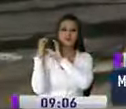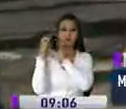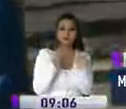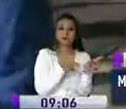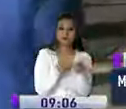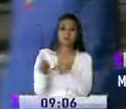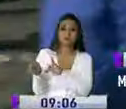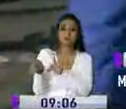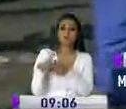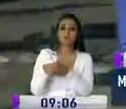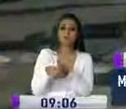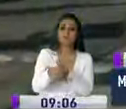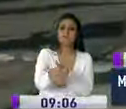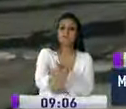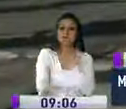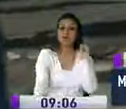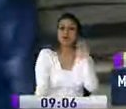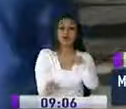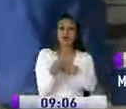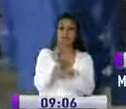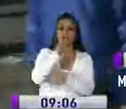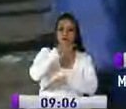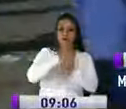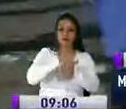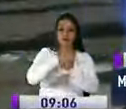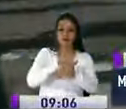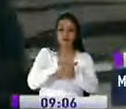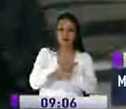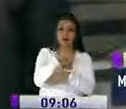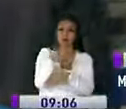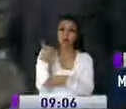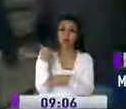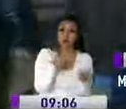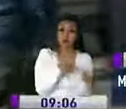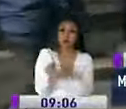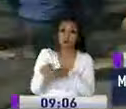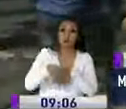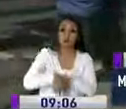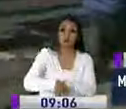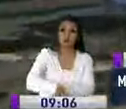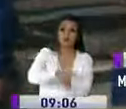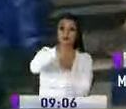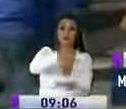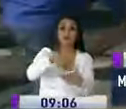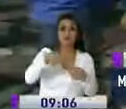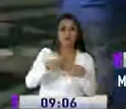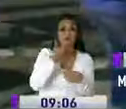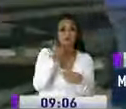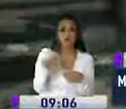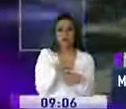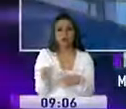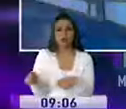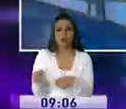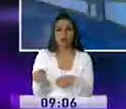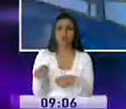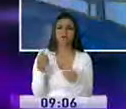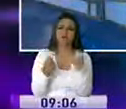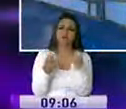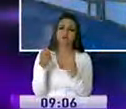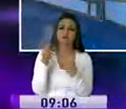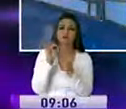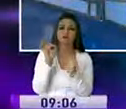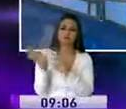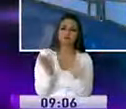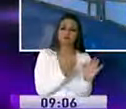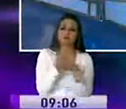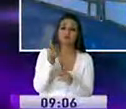dure aproximadamente hasta las 2 de la tarde. Así que quienes tienen previsto caminar por el centro histórico, mejor hacerlo en transporte público, puesto que todas